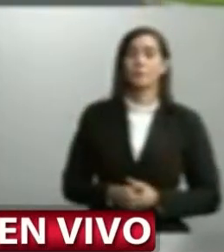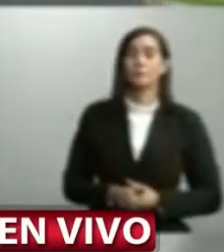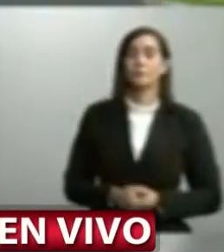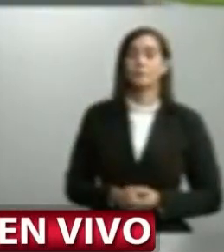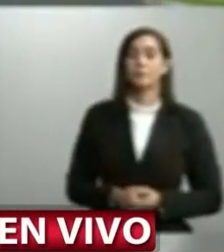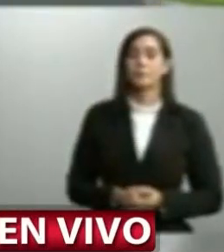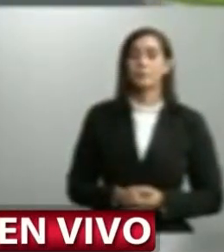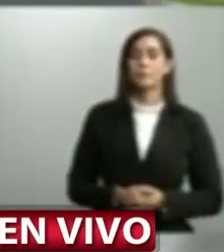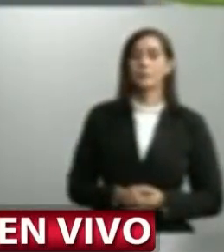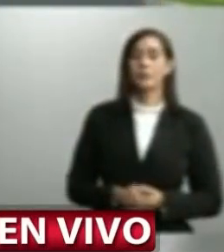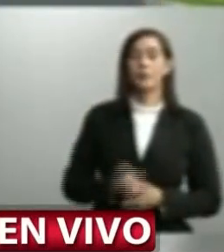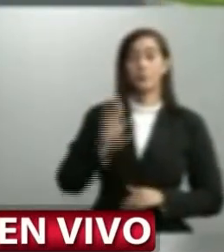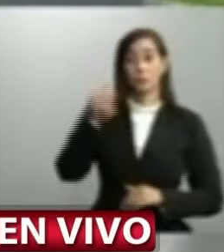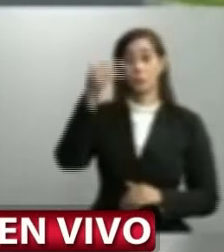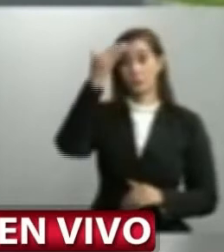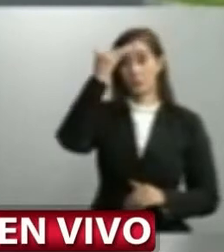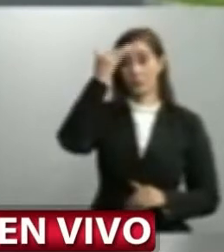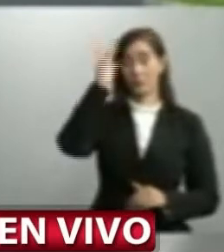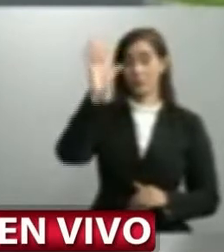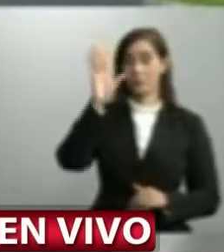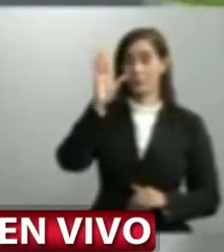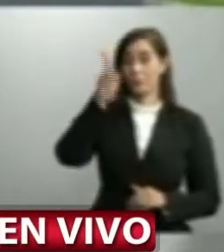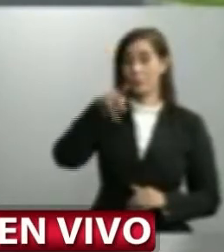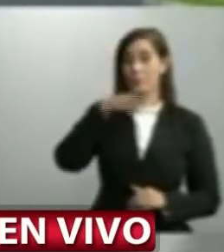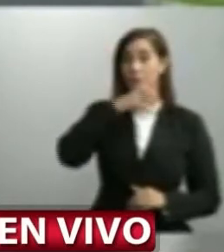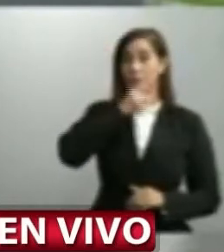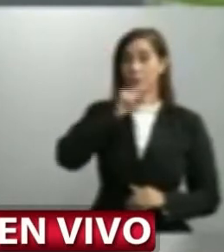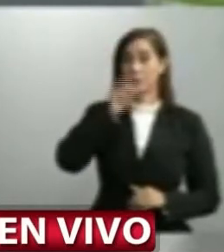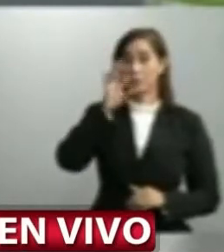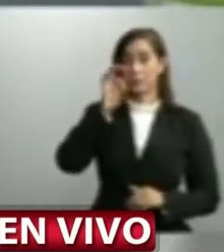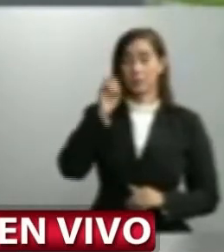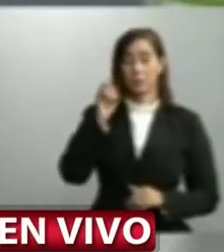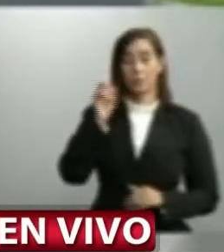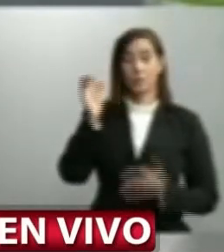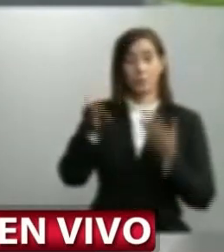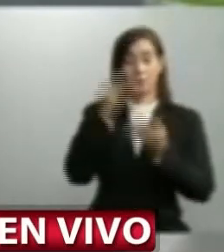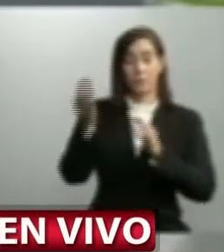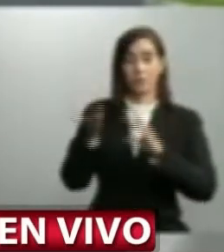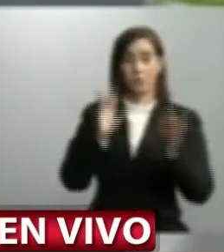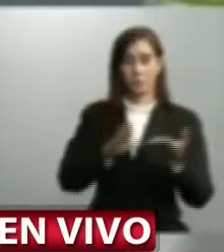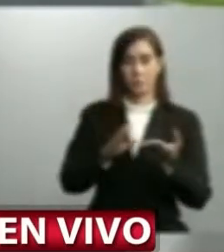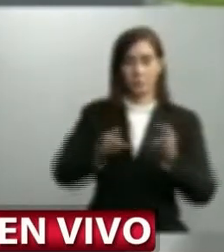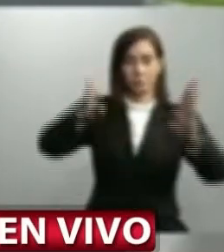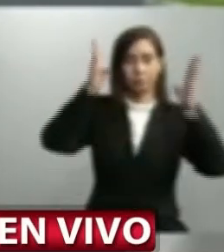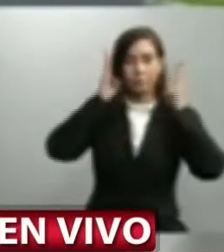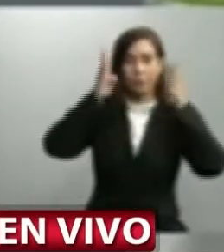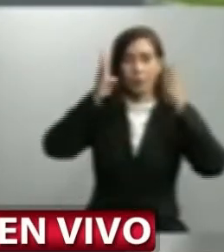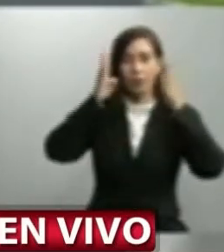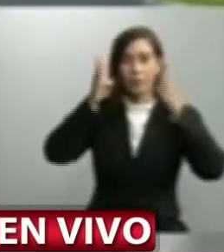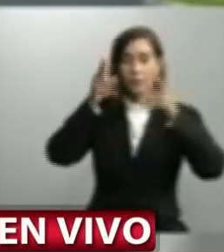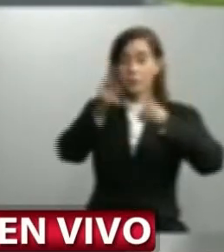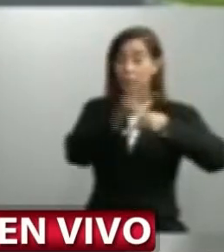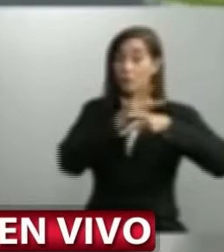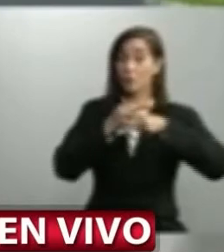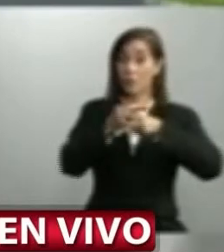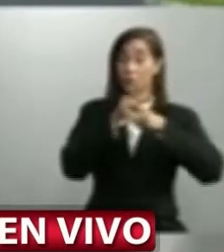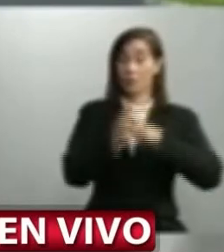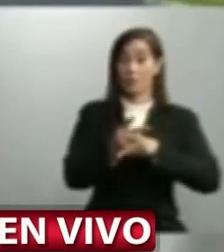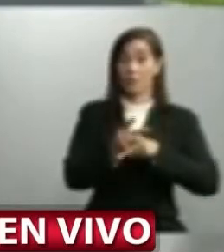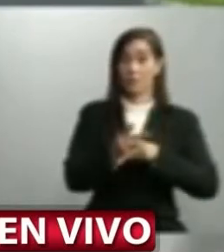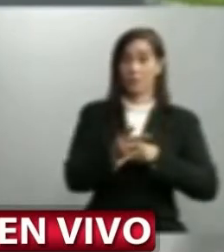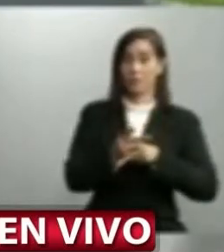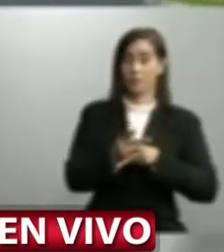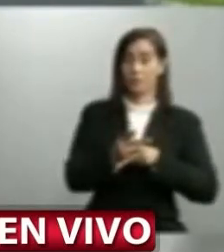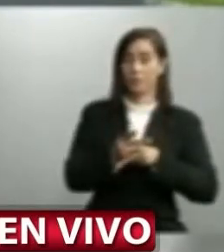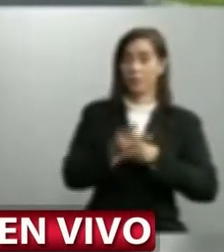están conocidos y lo sabemos. Poner atención al cuidado de los mayores, seamos